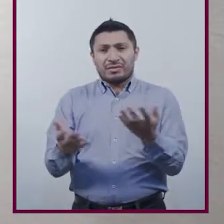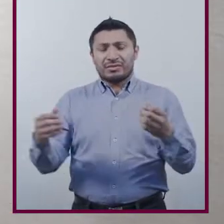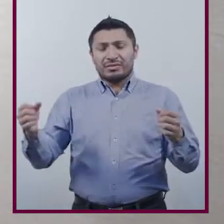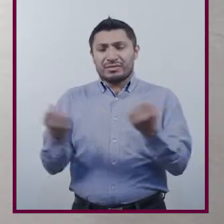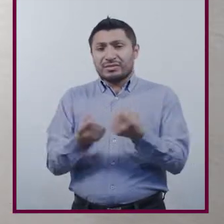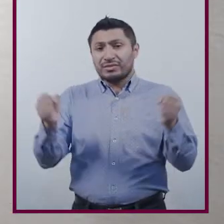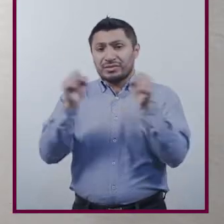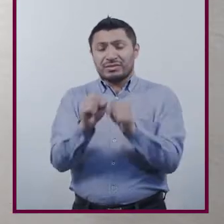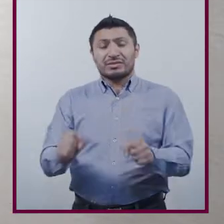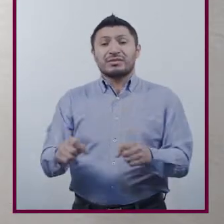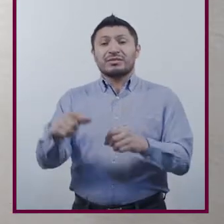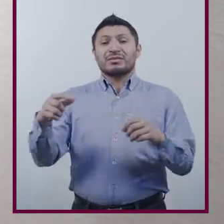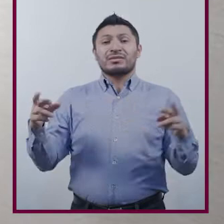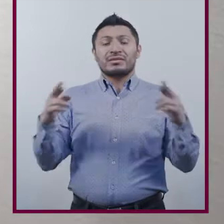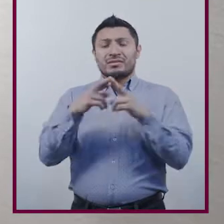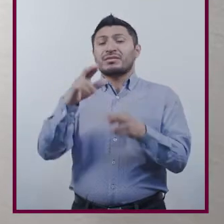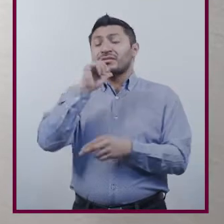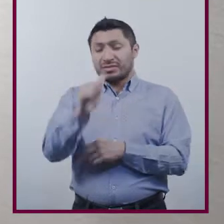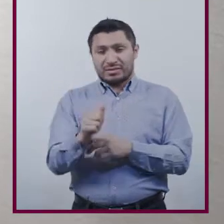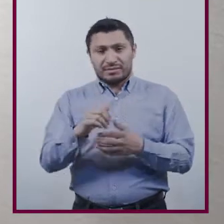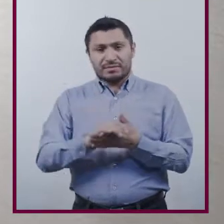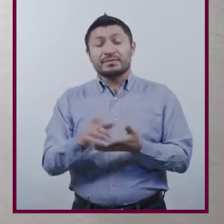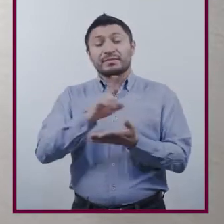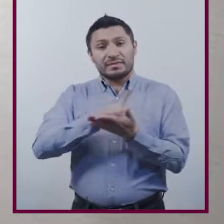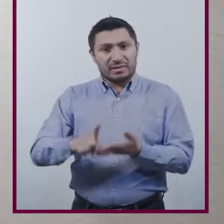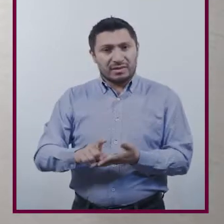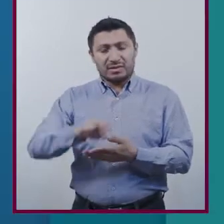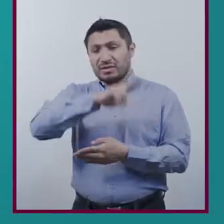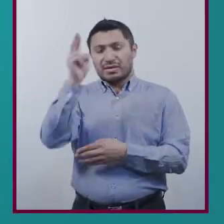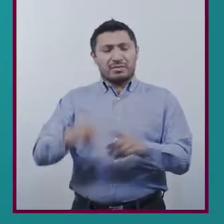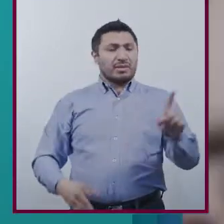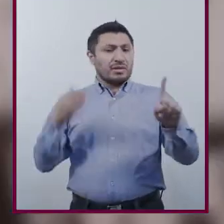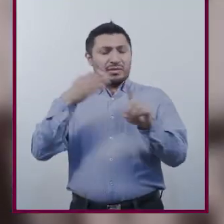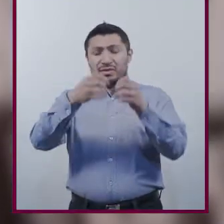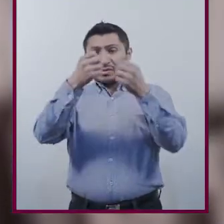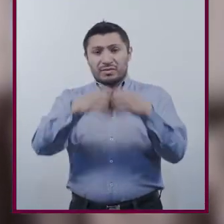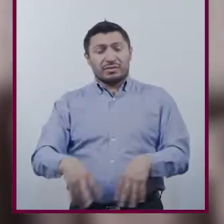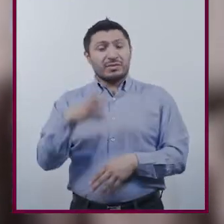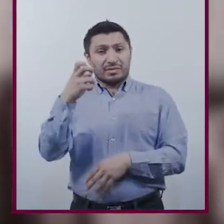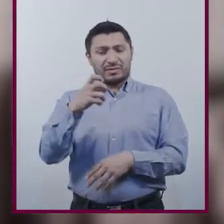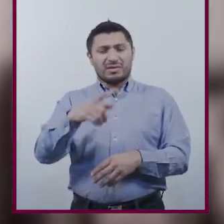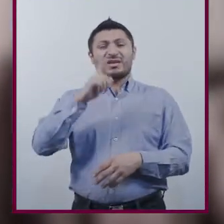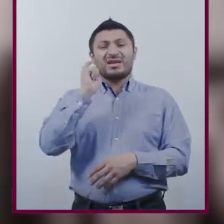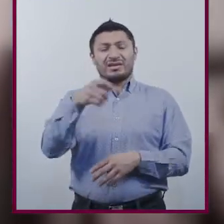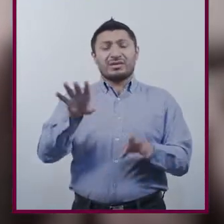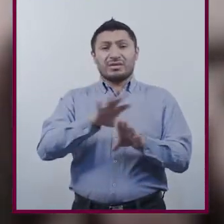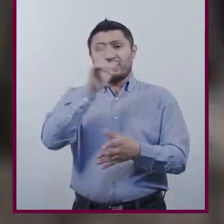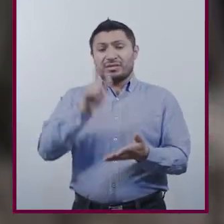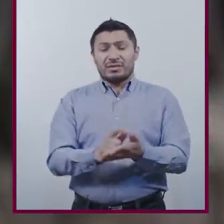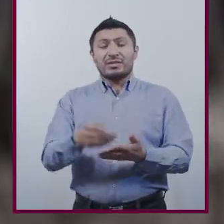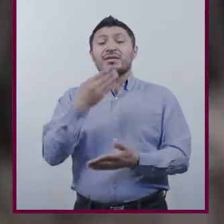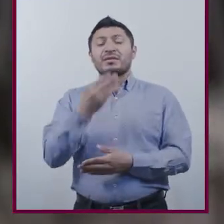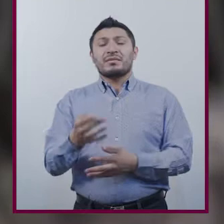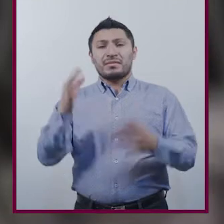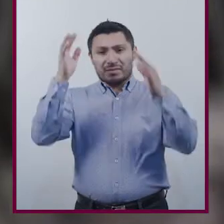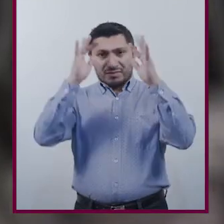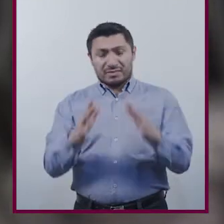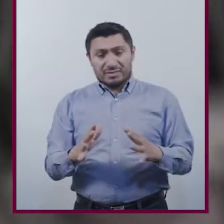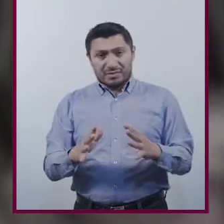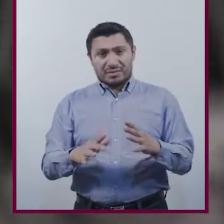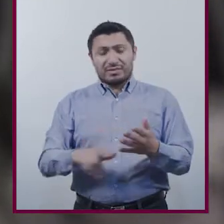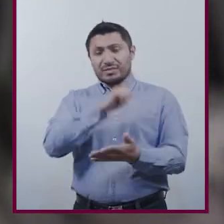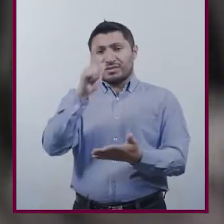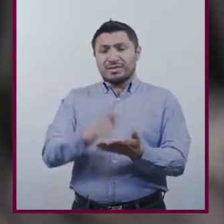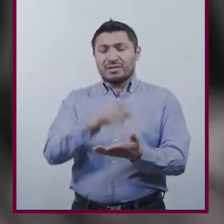derechos. Nunca se perdió el objetivo principal que rige hasta nuestros días. Estos son: la Ley de Bienes Eclesiásticos, la Ley